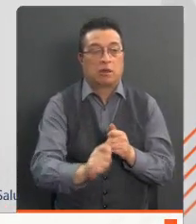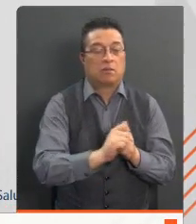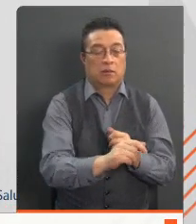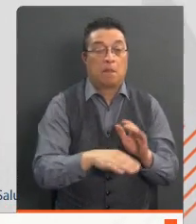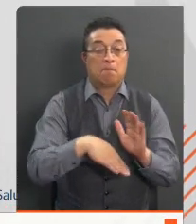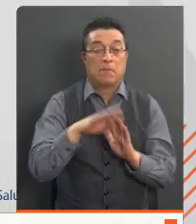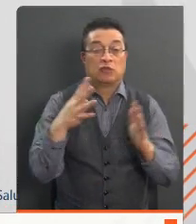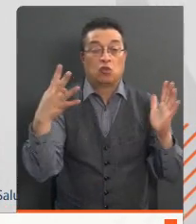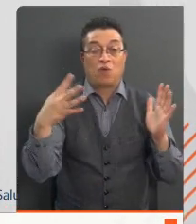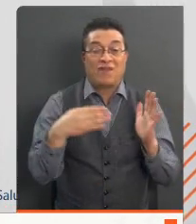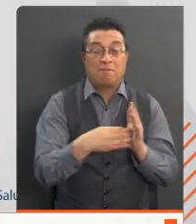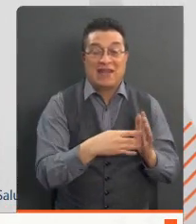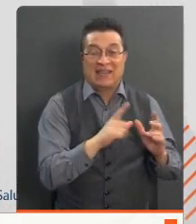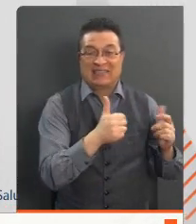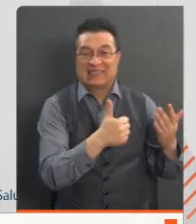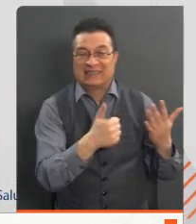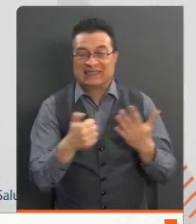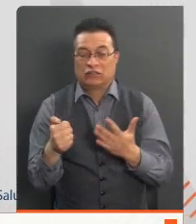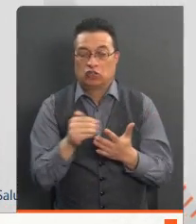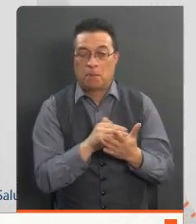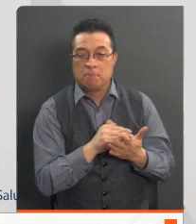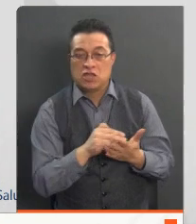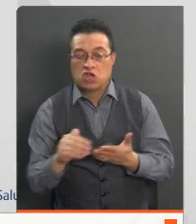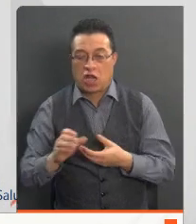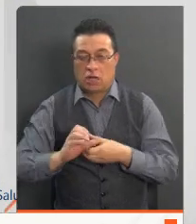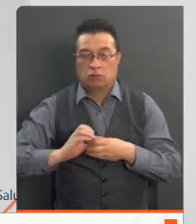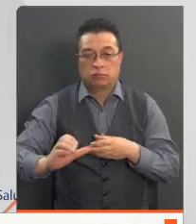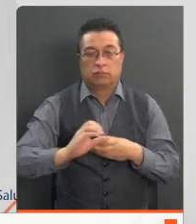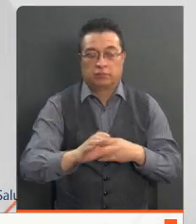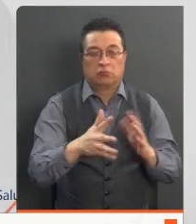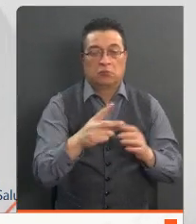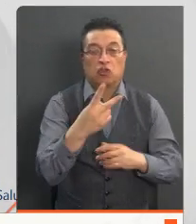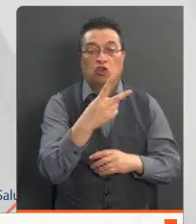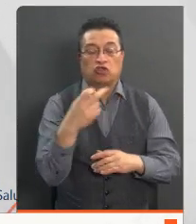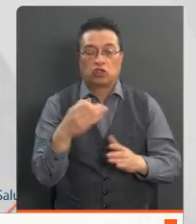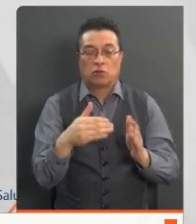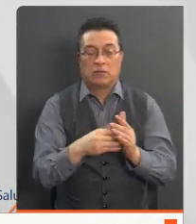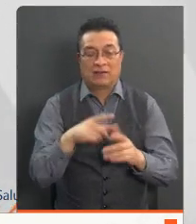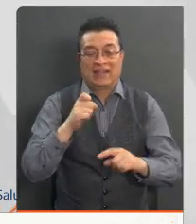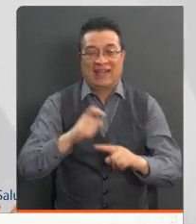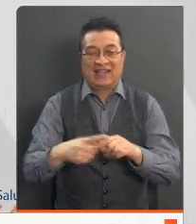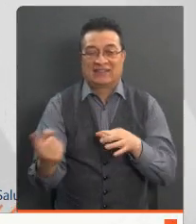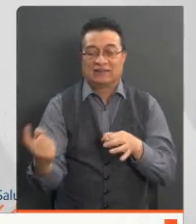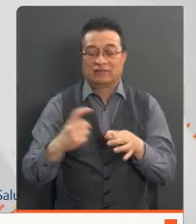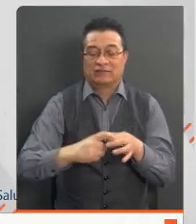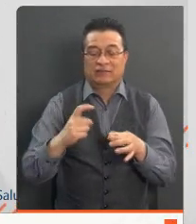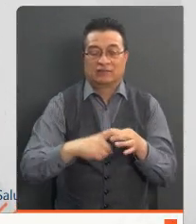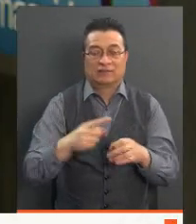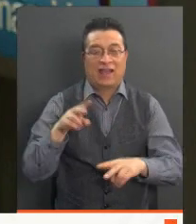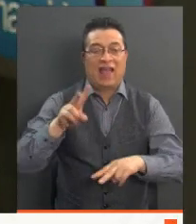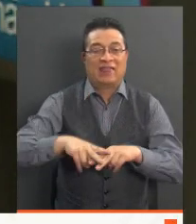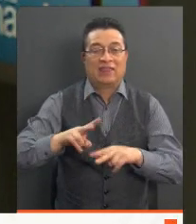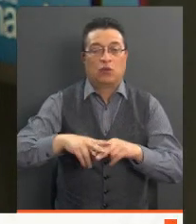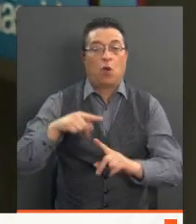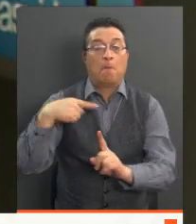9.600 millones de pesos para cerca de 200.000 exafiliados a la antigua Más Vida.